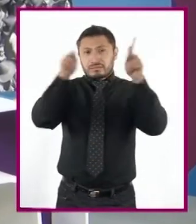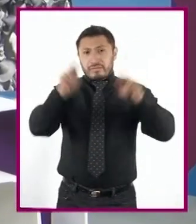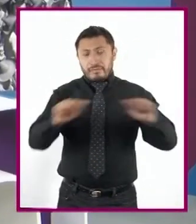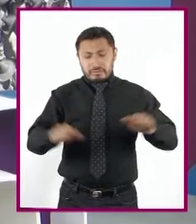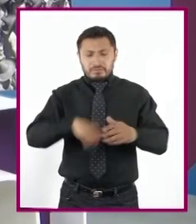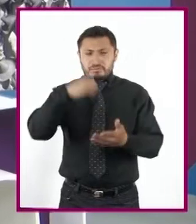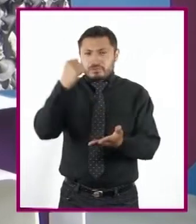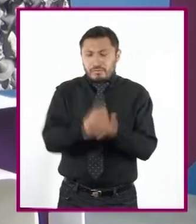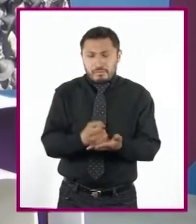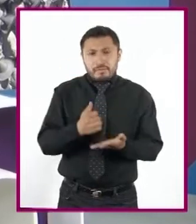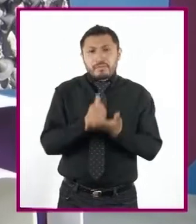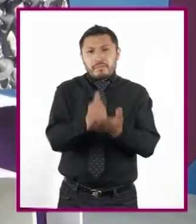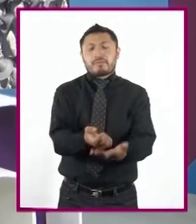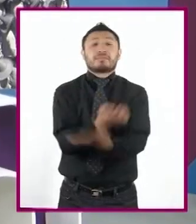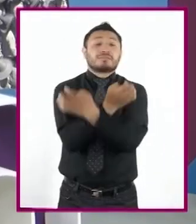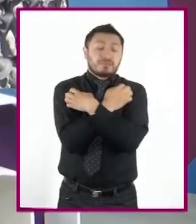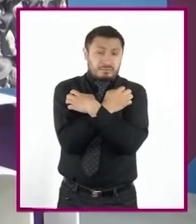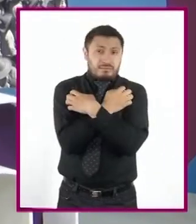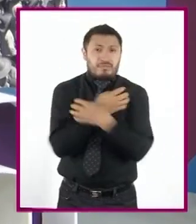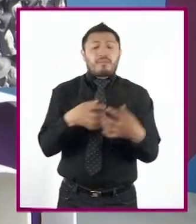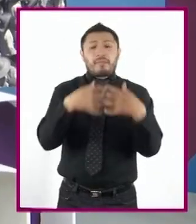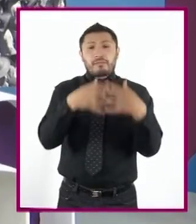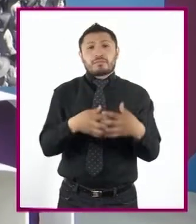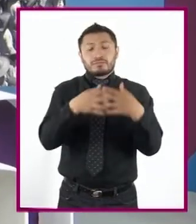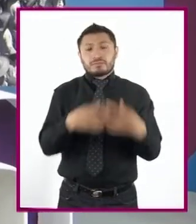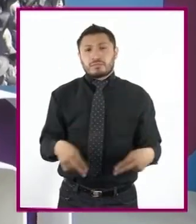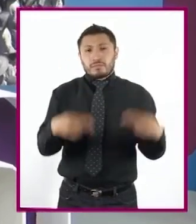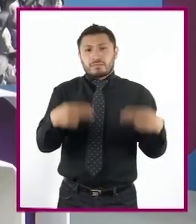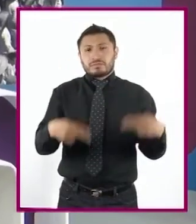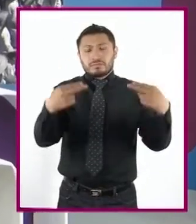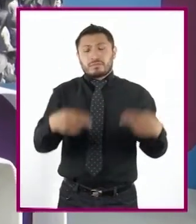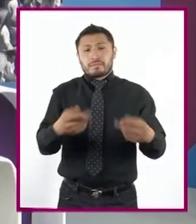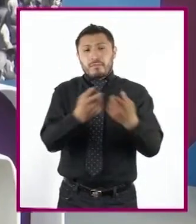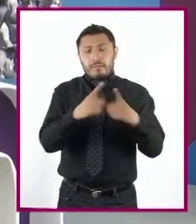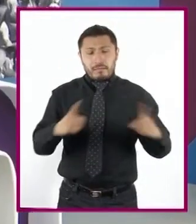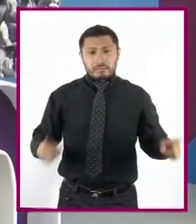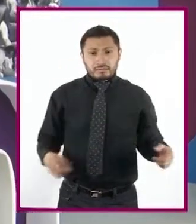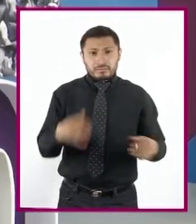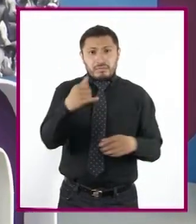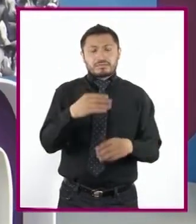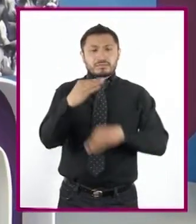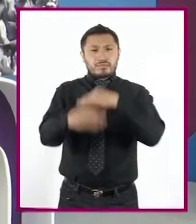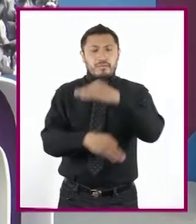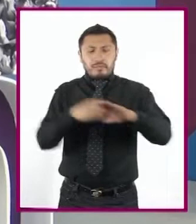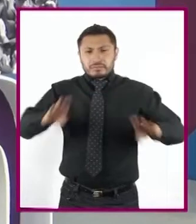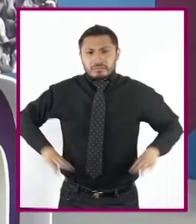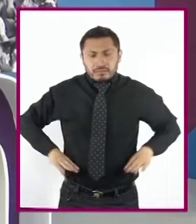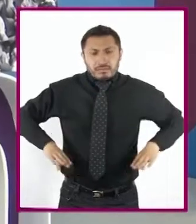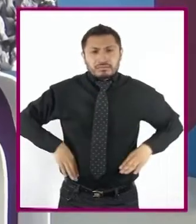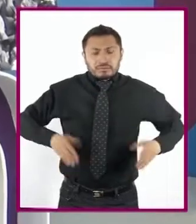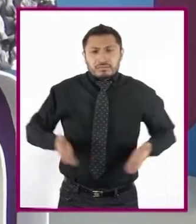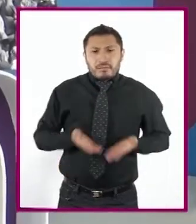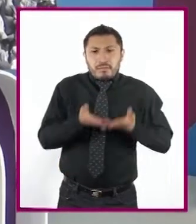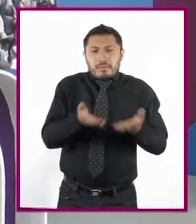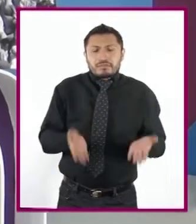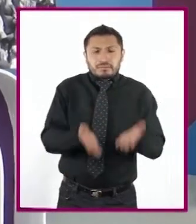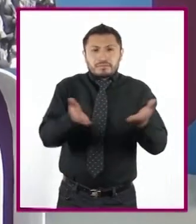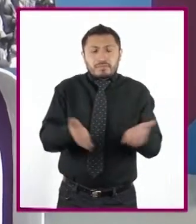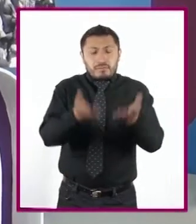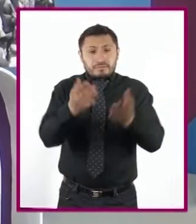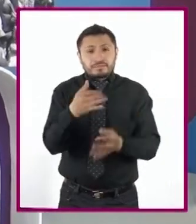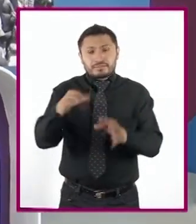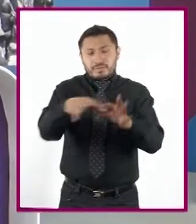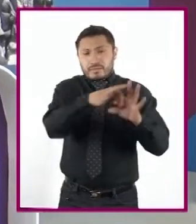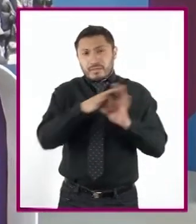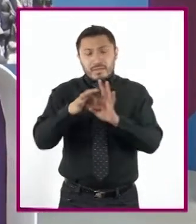permitiría la educación, que la industria y el comercio se desarrollarían y fueran todos los elementos de estabilización y unidad